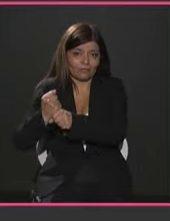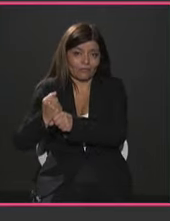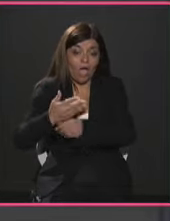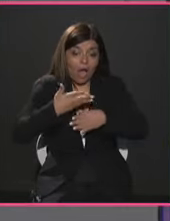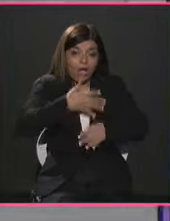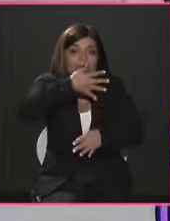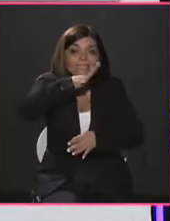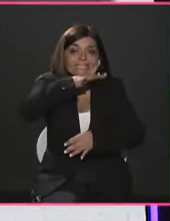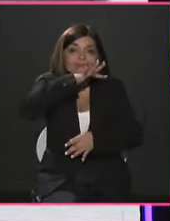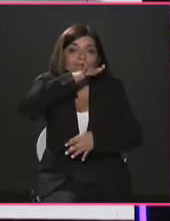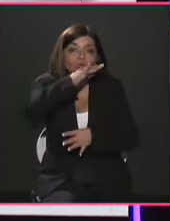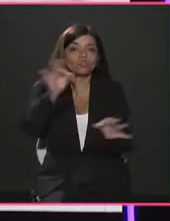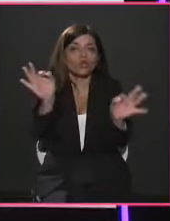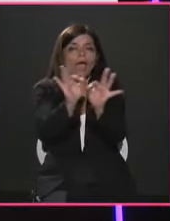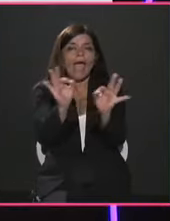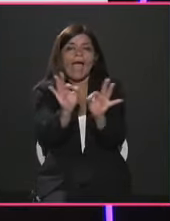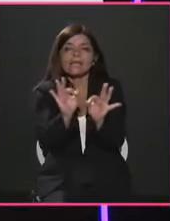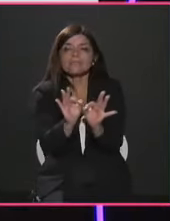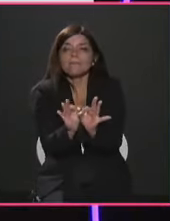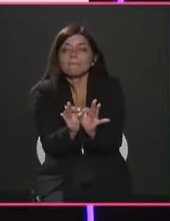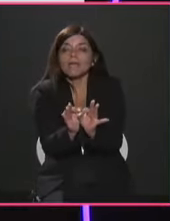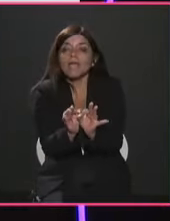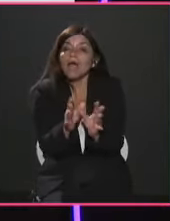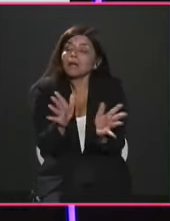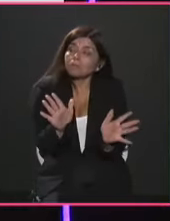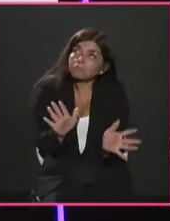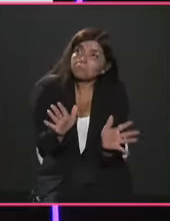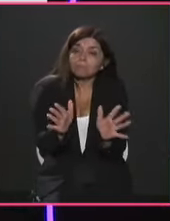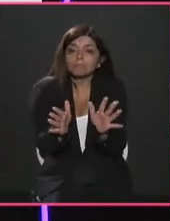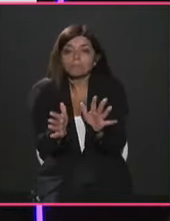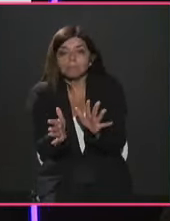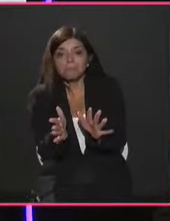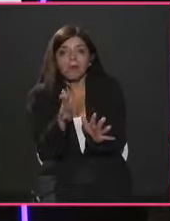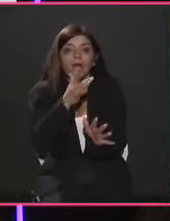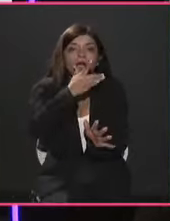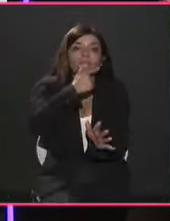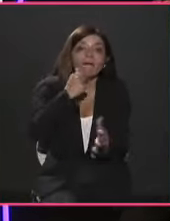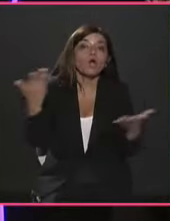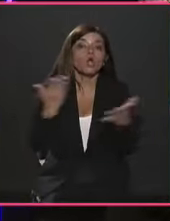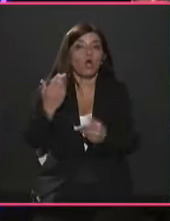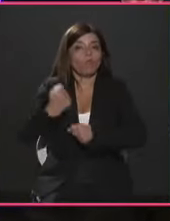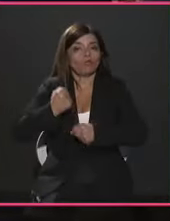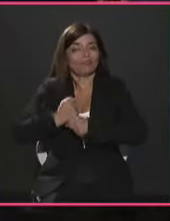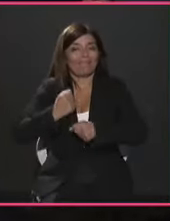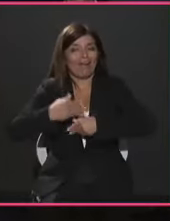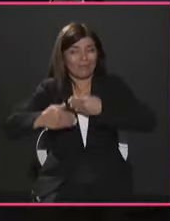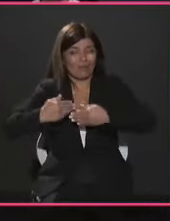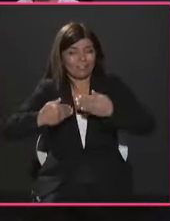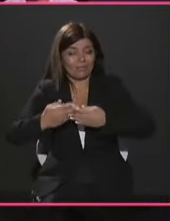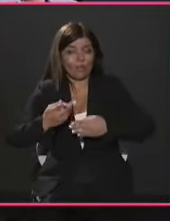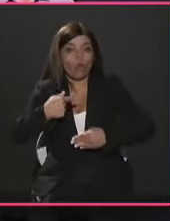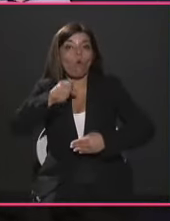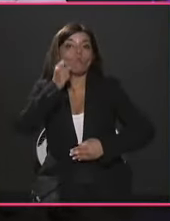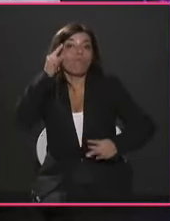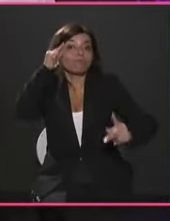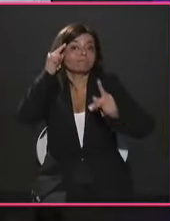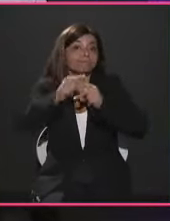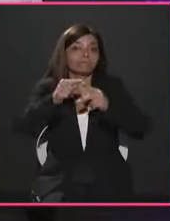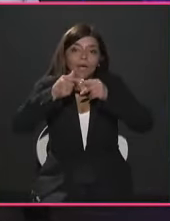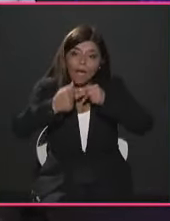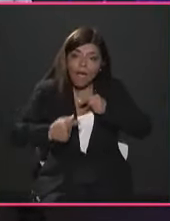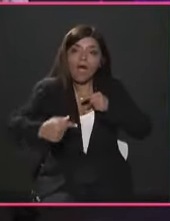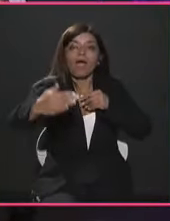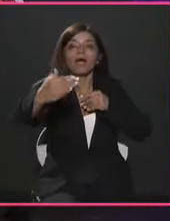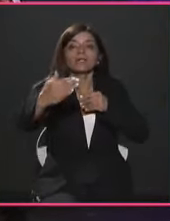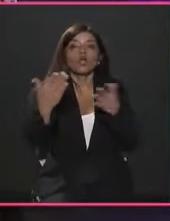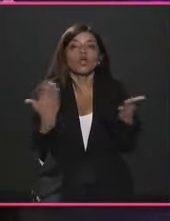minutos es explicarles de manera relativamente simple Cómo surgió este trabajo cuáles son las implicancias que tiene a largo plazo y